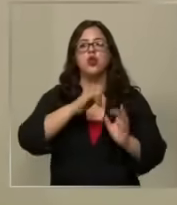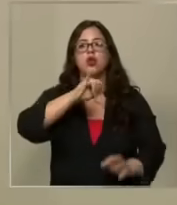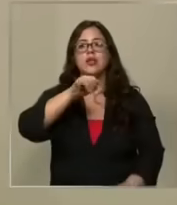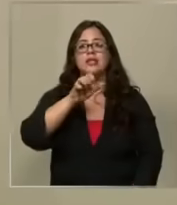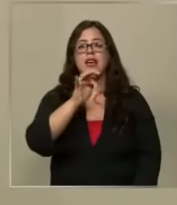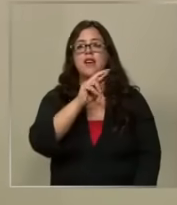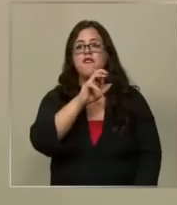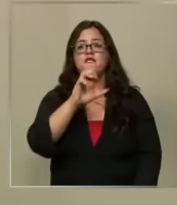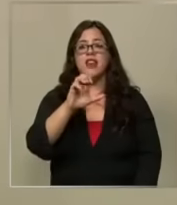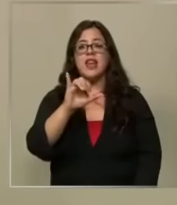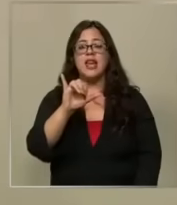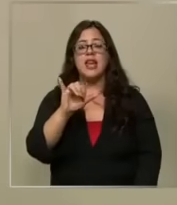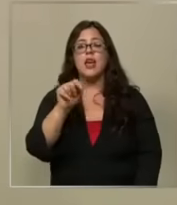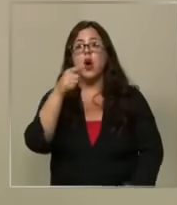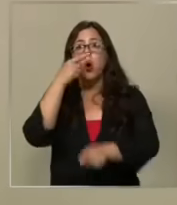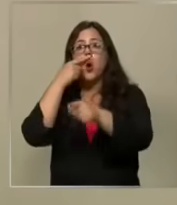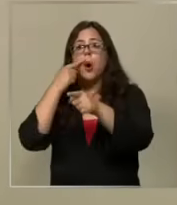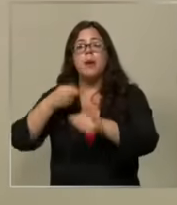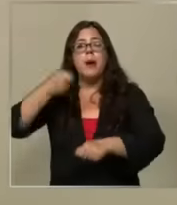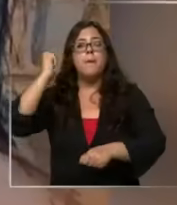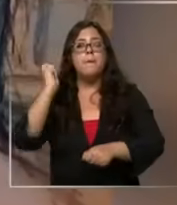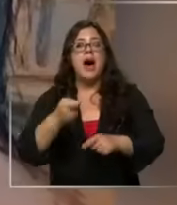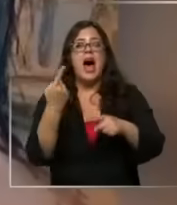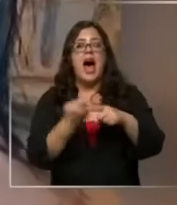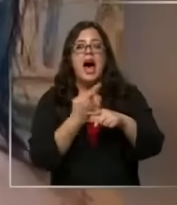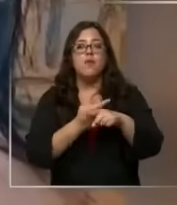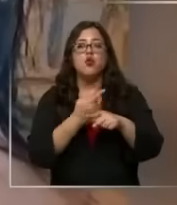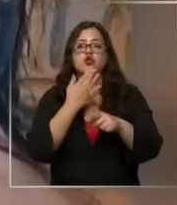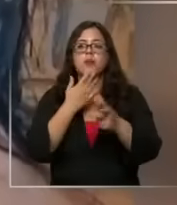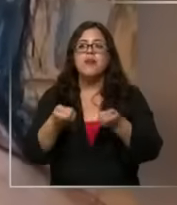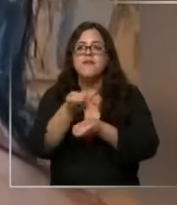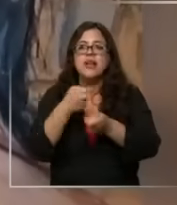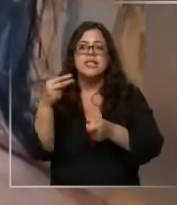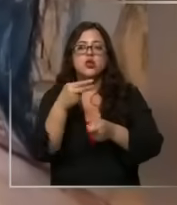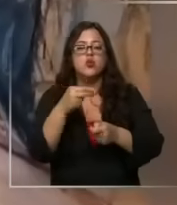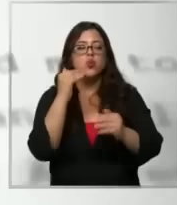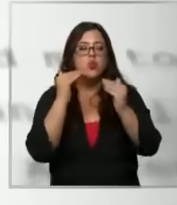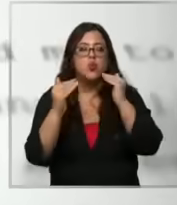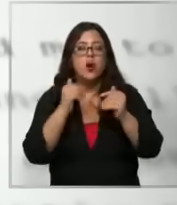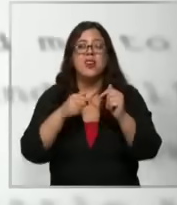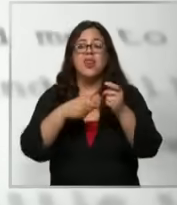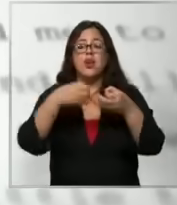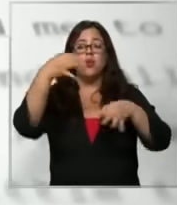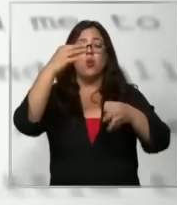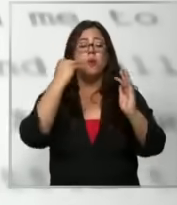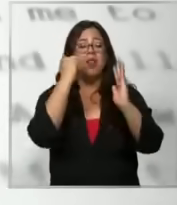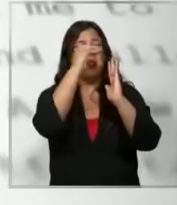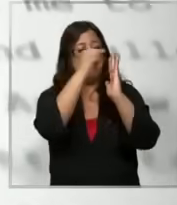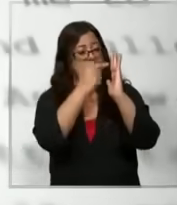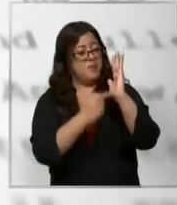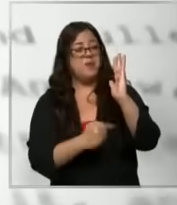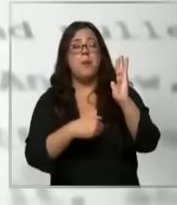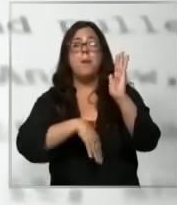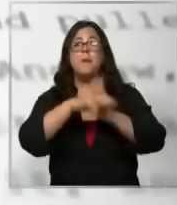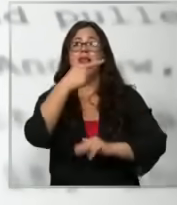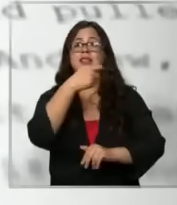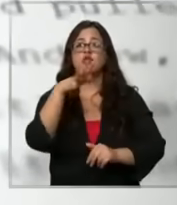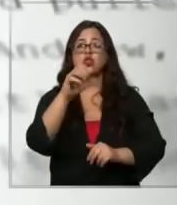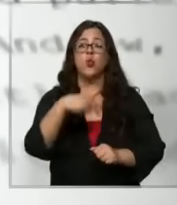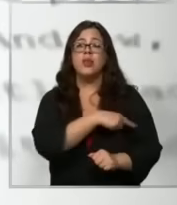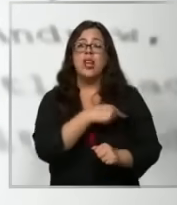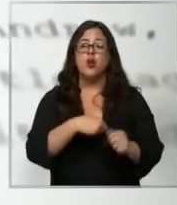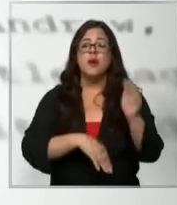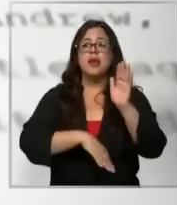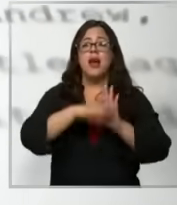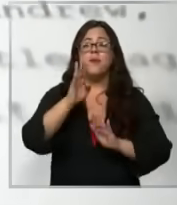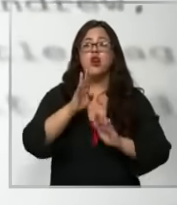Epstein, quien fue condenado por abuso y tráfico sexual de menores. En dichos papeles aparecen más de 150 nombres. Muchos